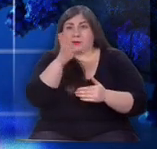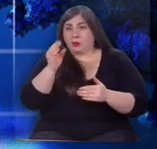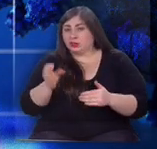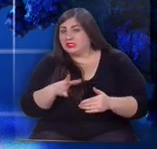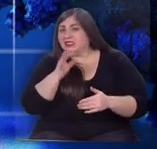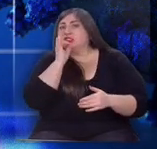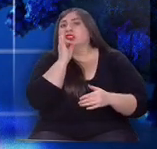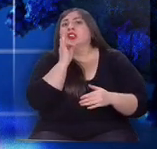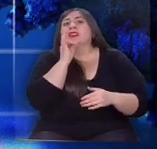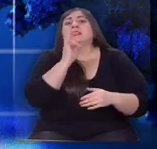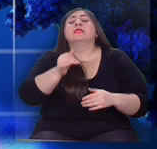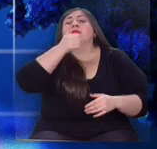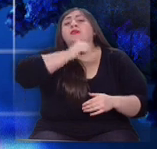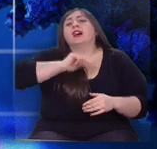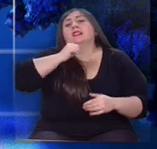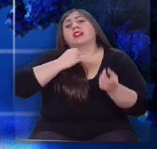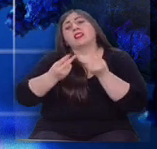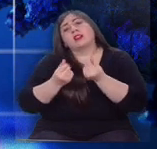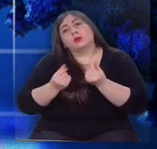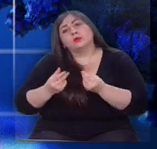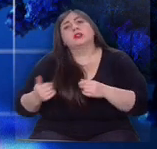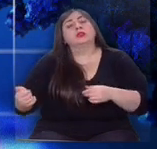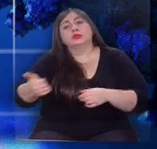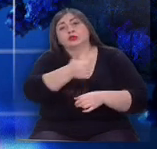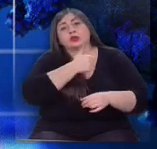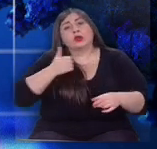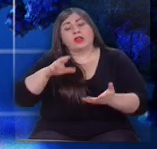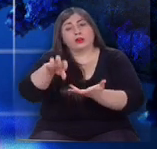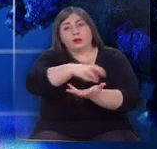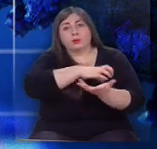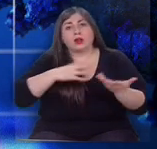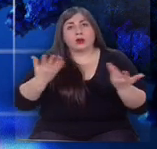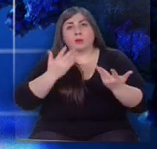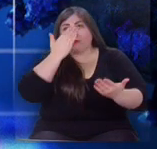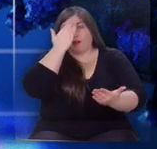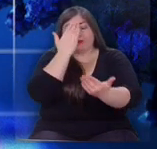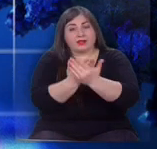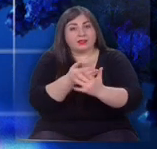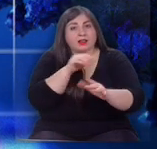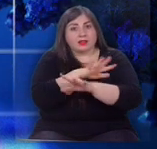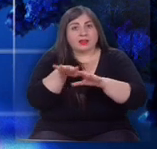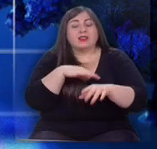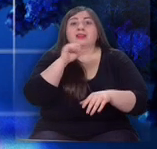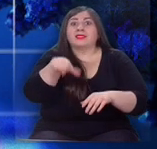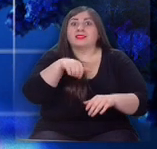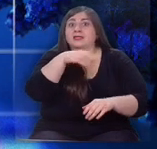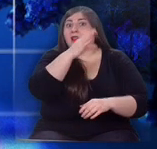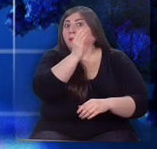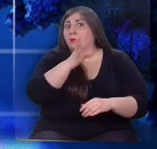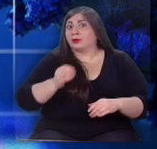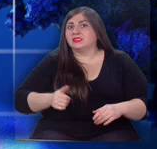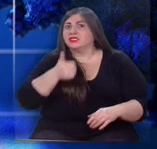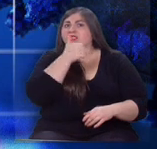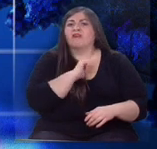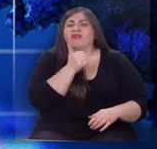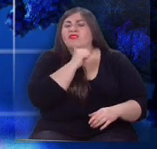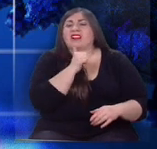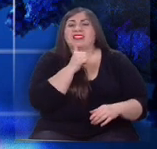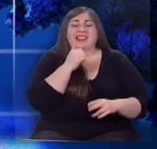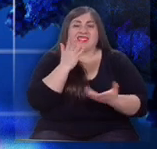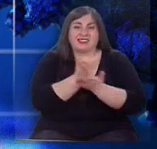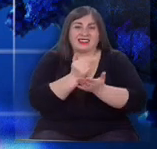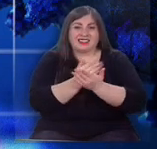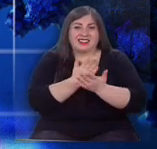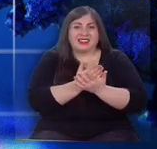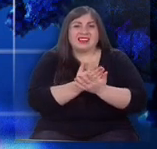decreciendo allí. Falta de recursos, como cada comuna con diferentes realidades va enfrentando esta situación, 16%. Faltas de medidas de aislamiento.